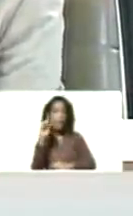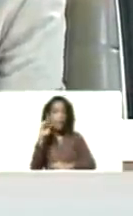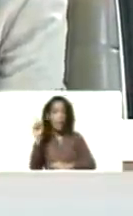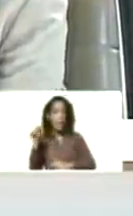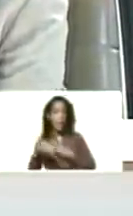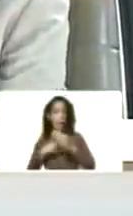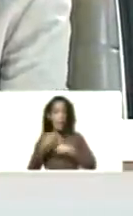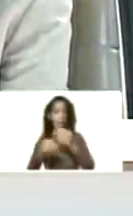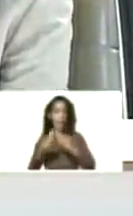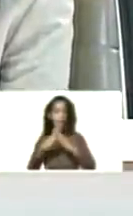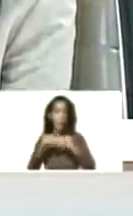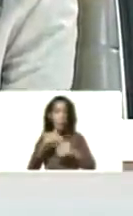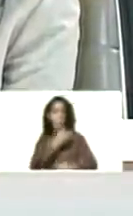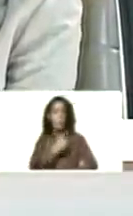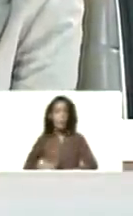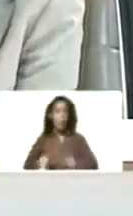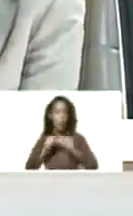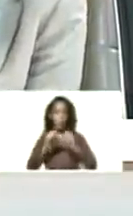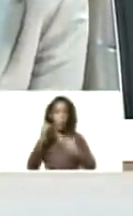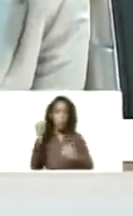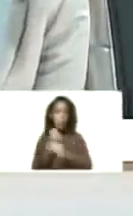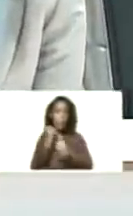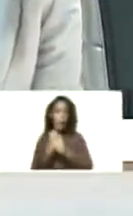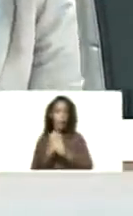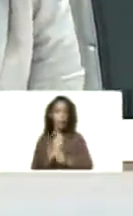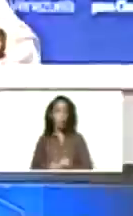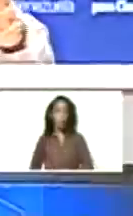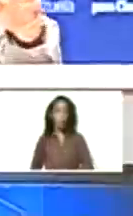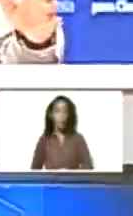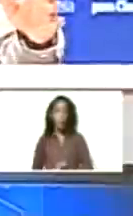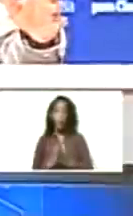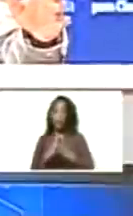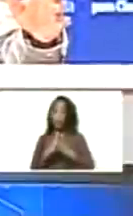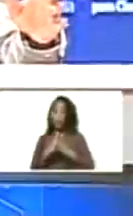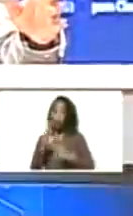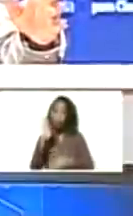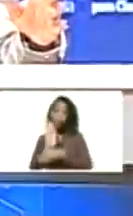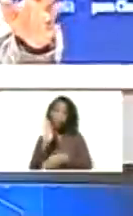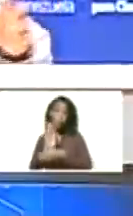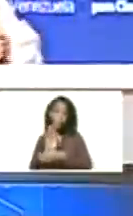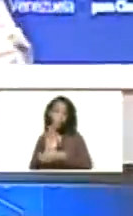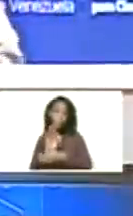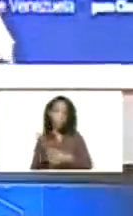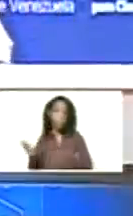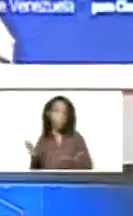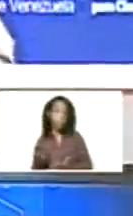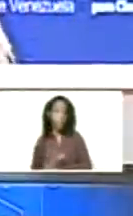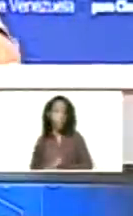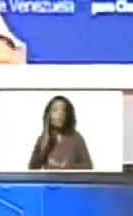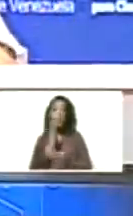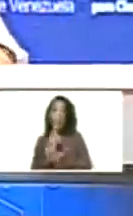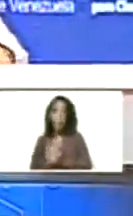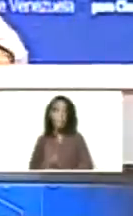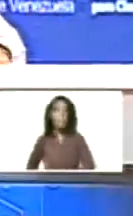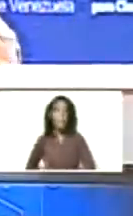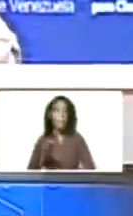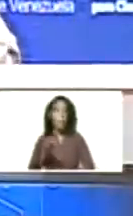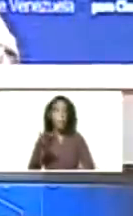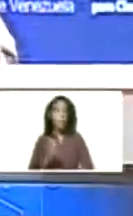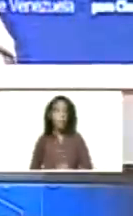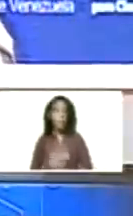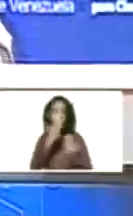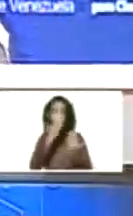a toda marcha. Bueno, a toda marcha, a cuidarse. Siempre es importante.